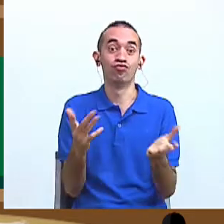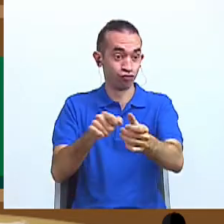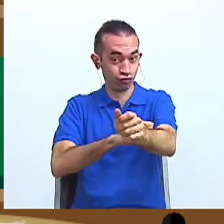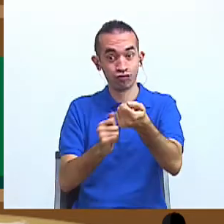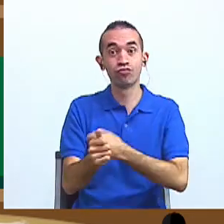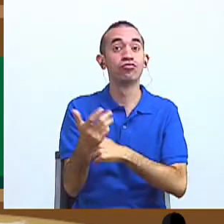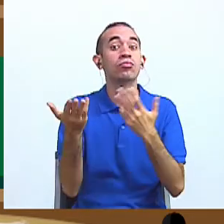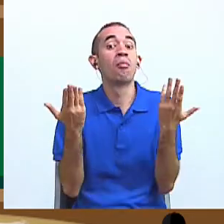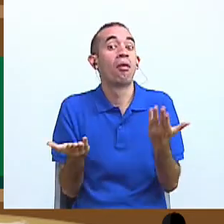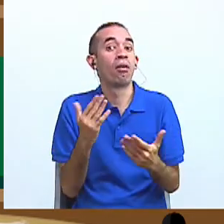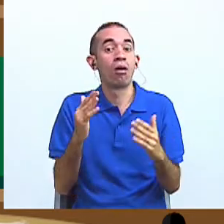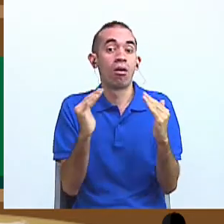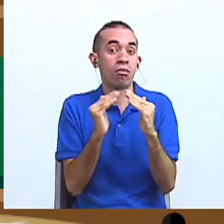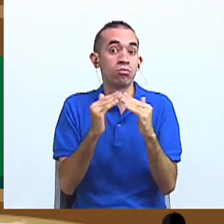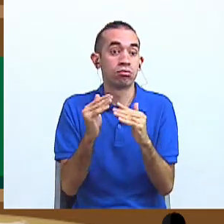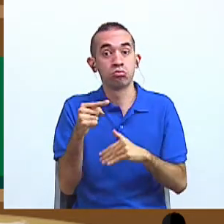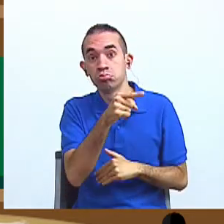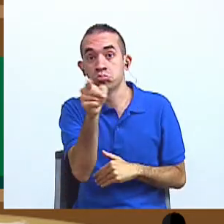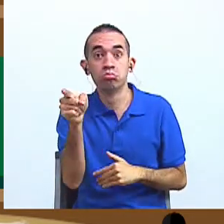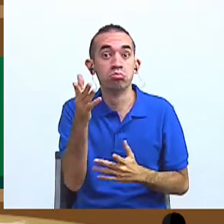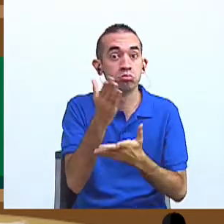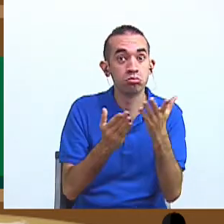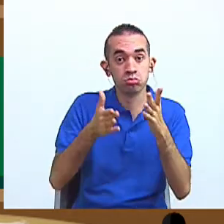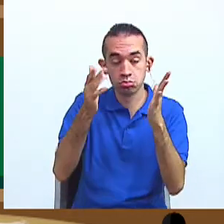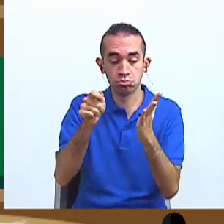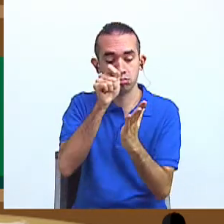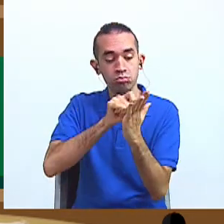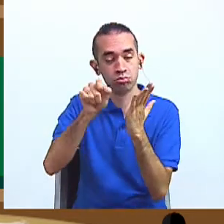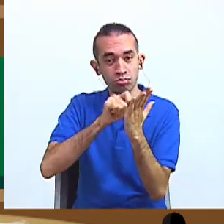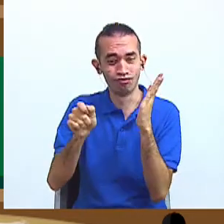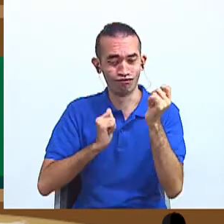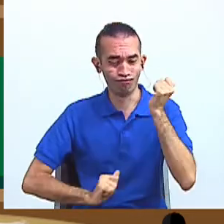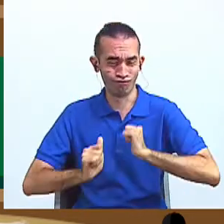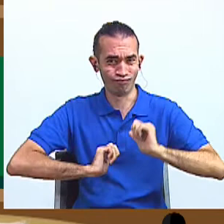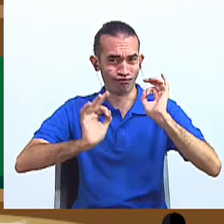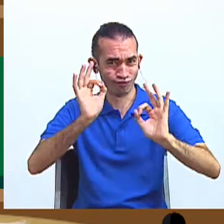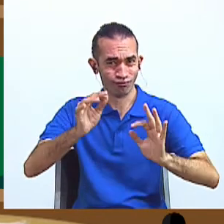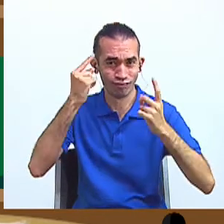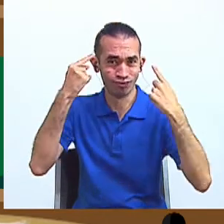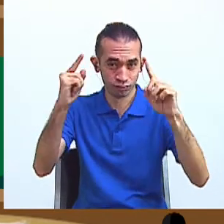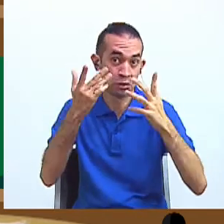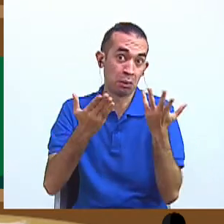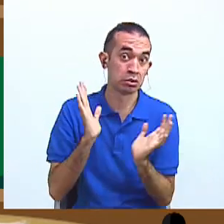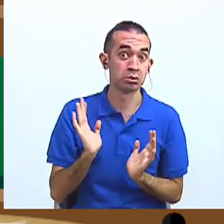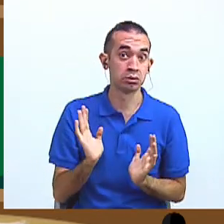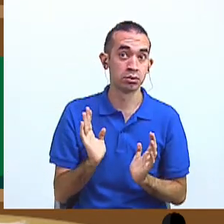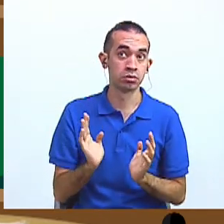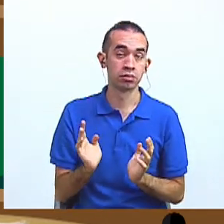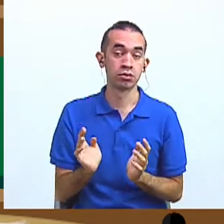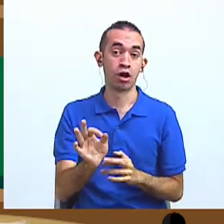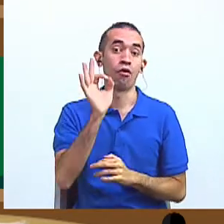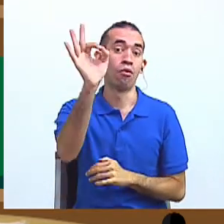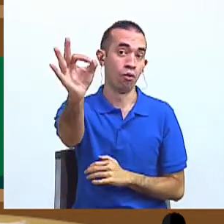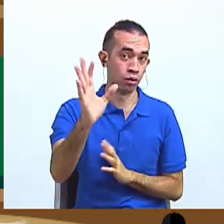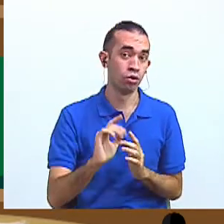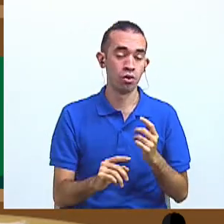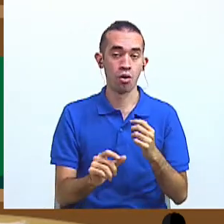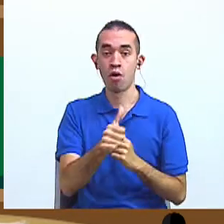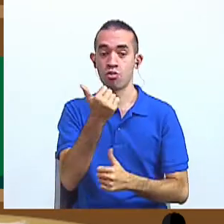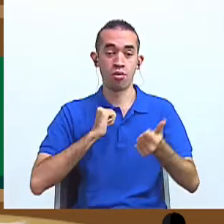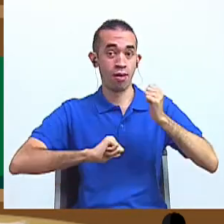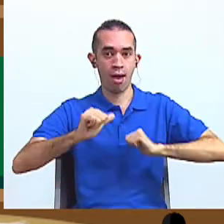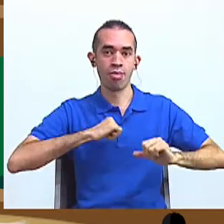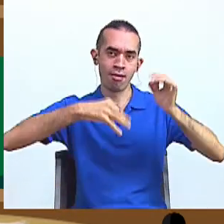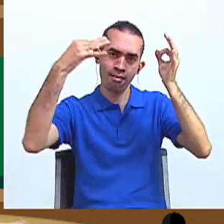en casa posiblemente haya un dramaturgo famoso y en el futuro estas obras sean representadas en distintos